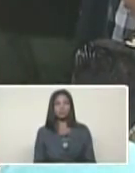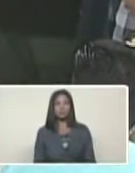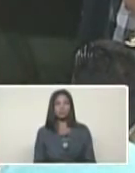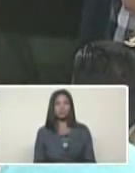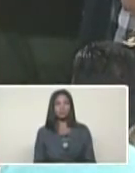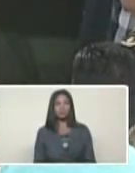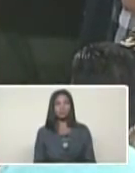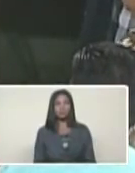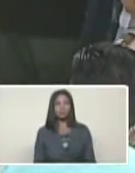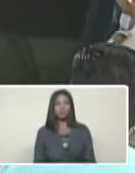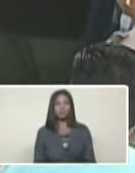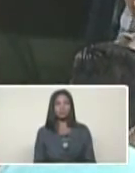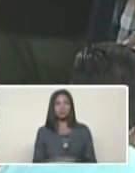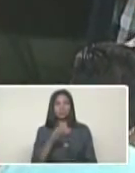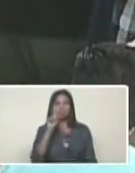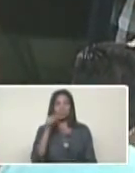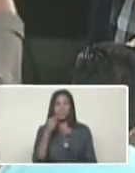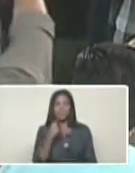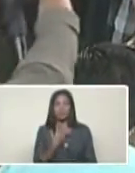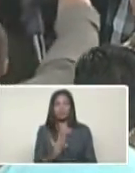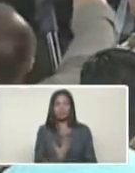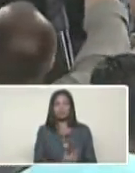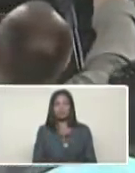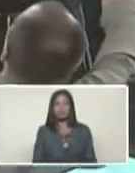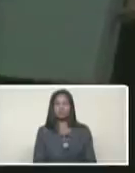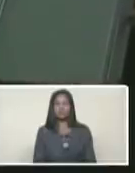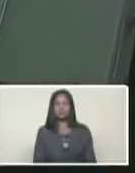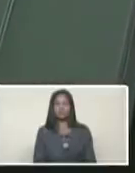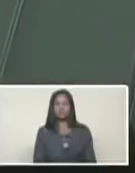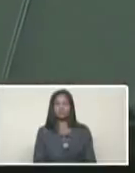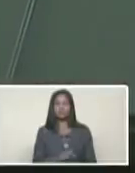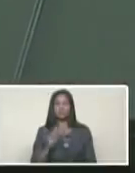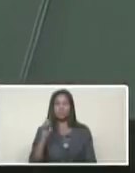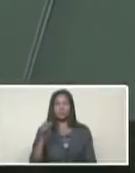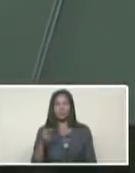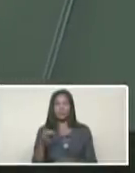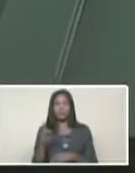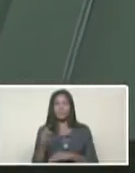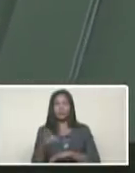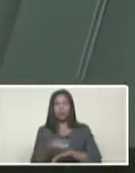Y también tiene el video del primer gobierno de calle.